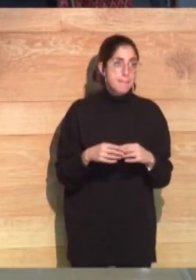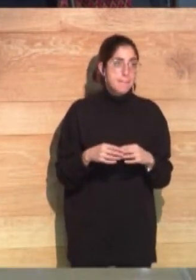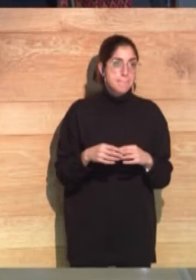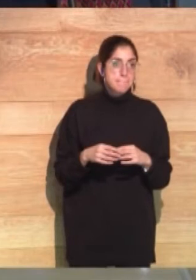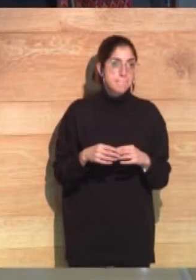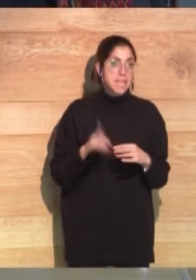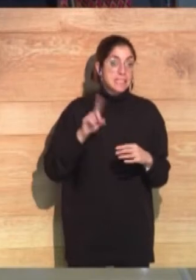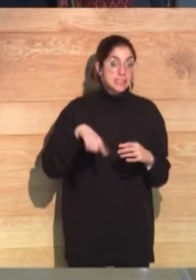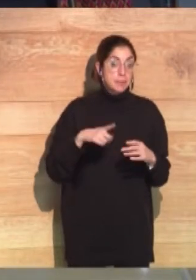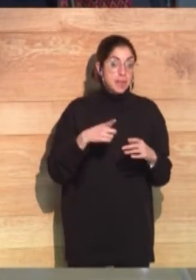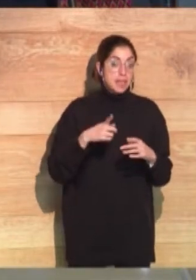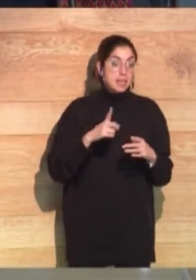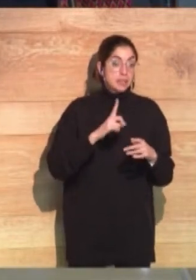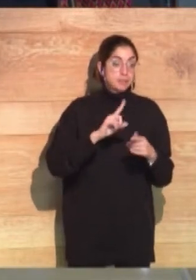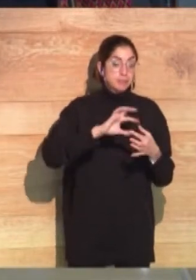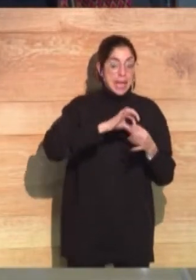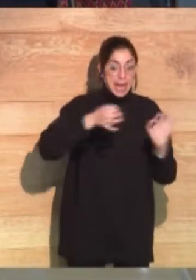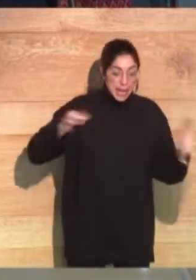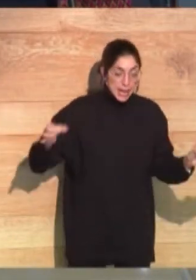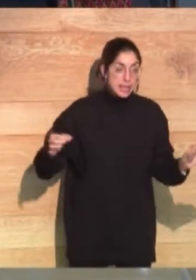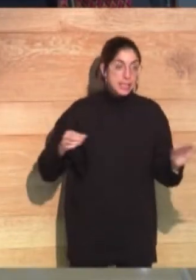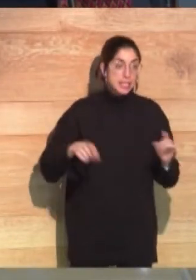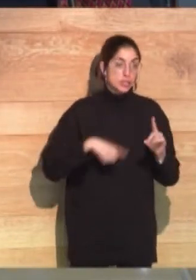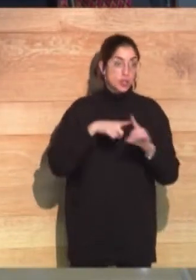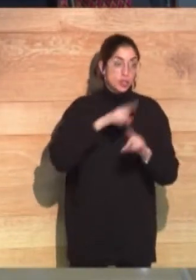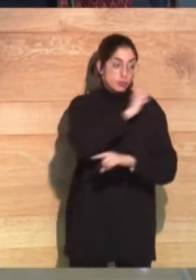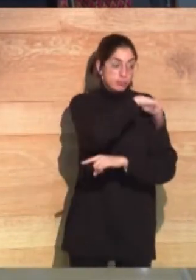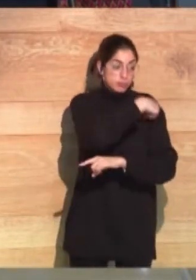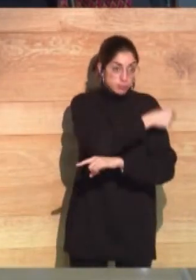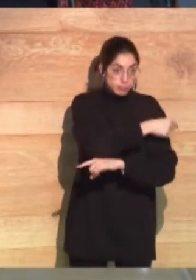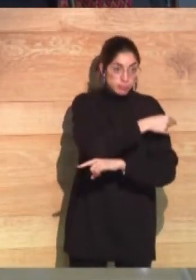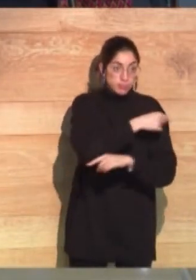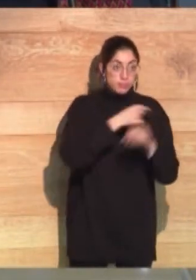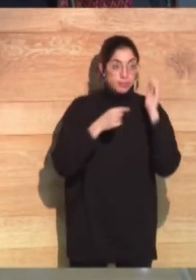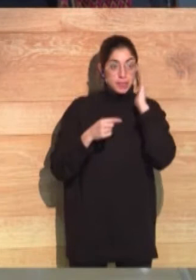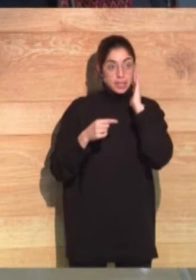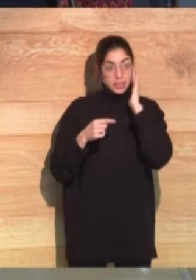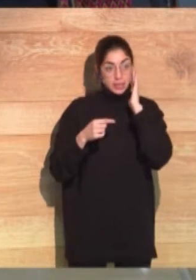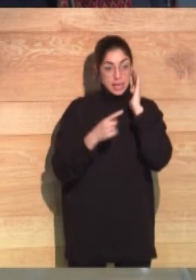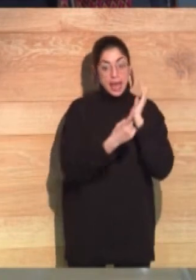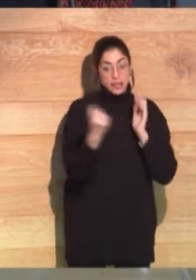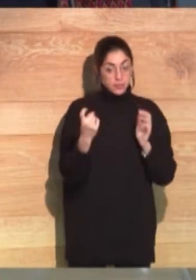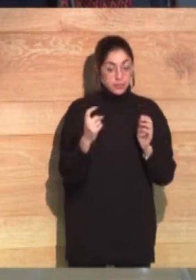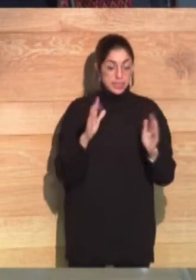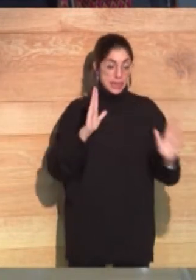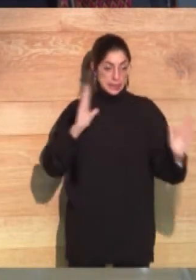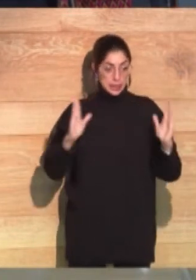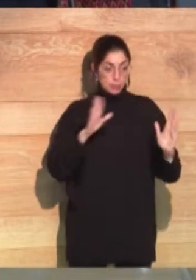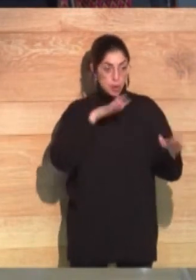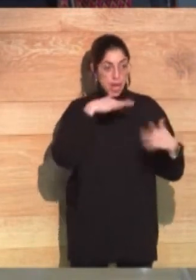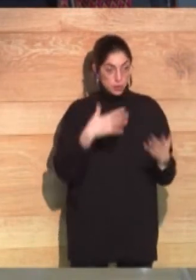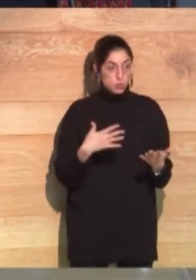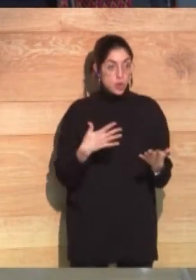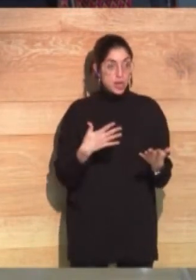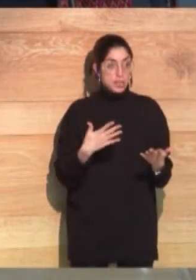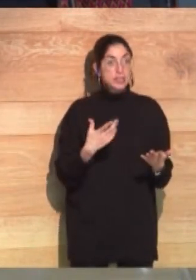y las cadenas de suministro que se necesitan en los tiempos del COVID-19, donde se requieren